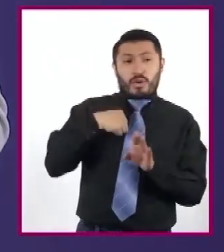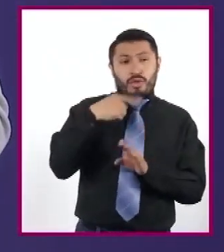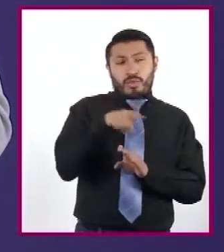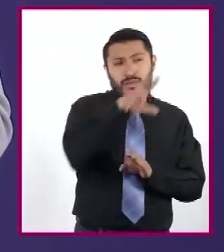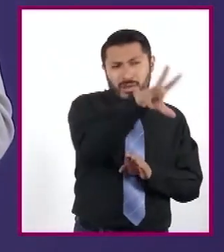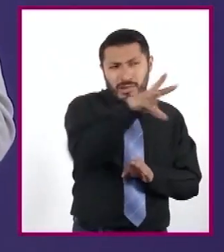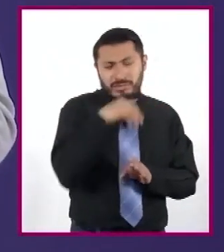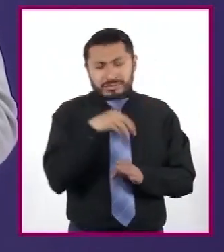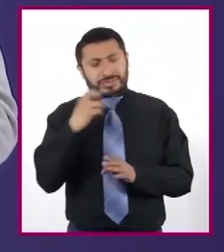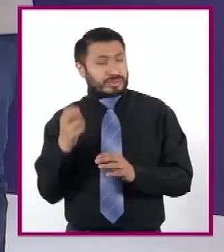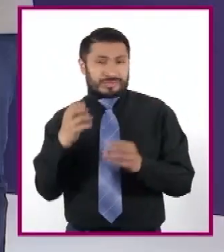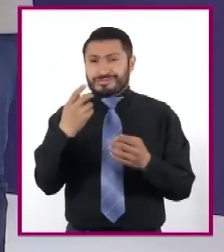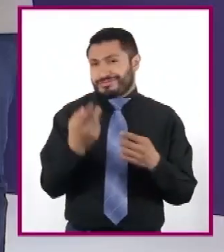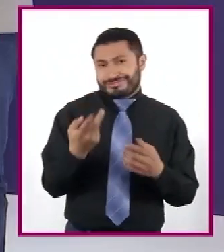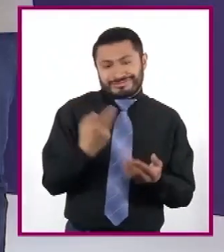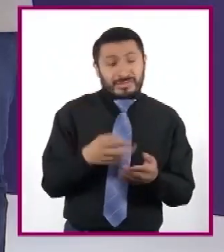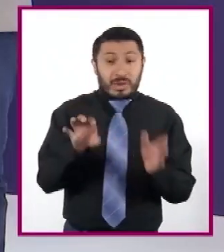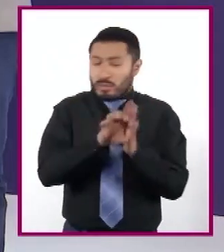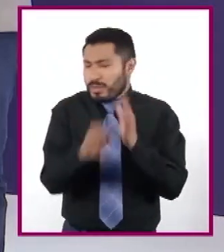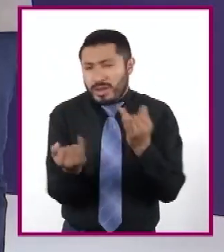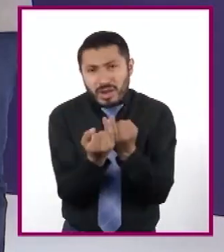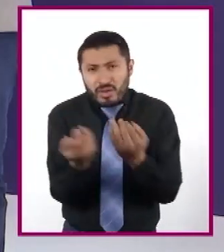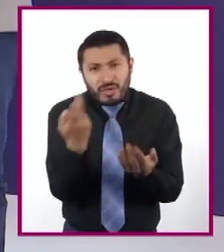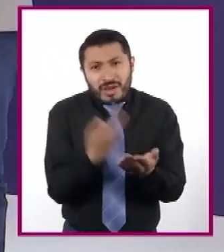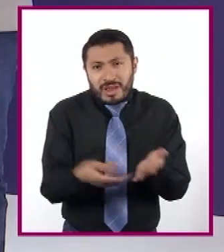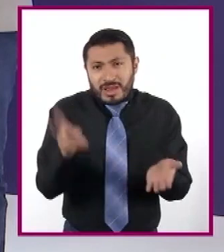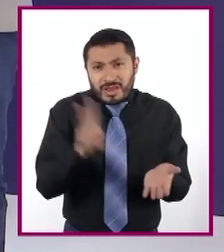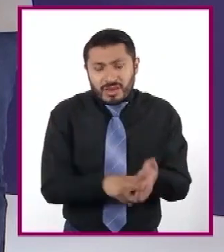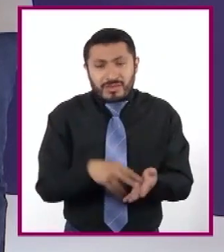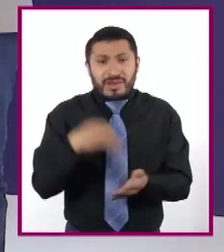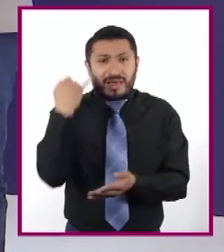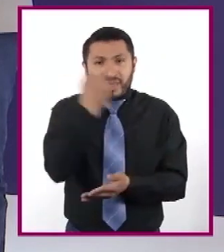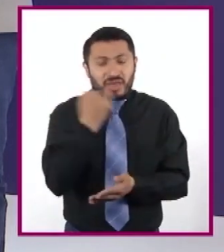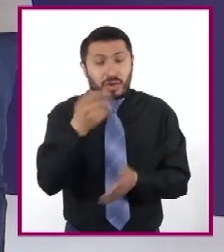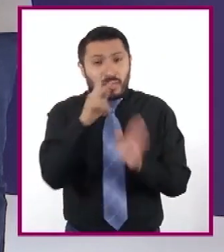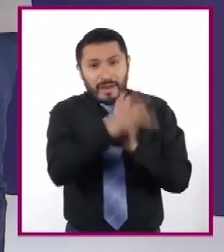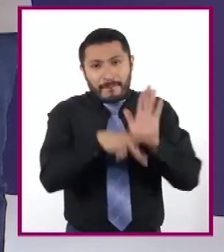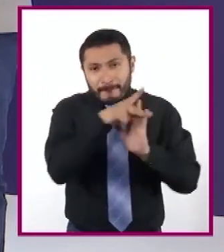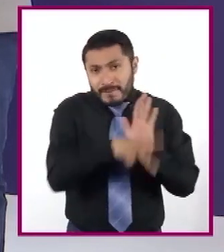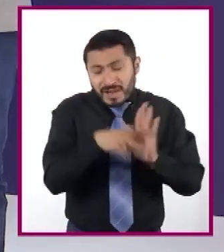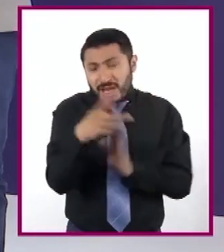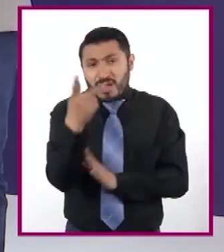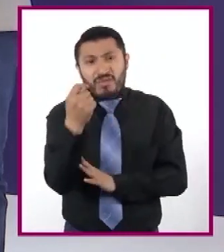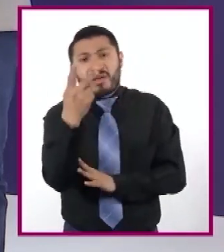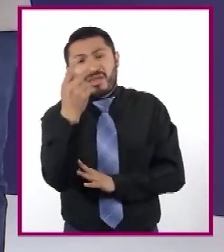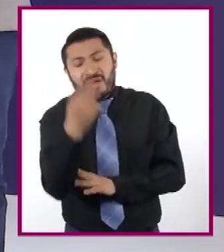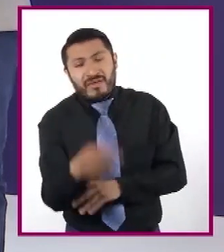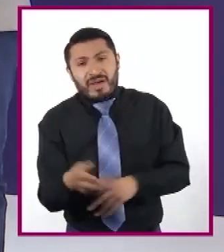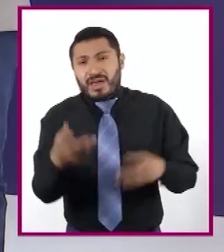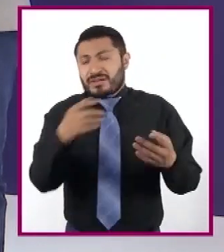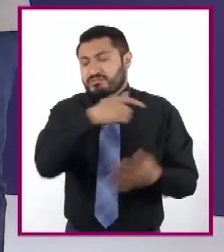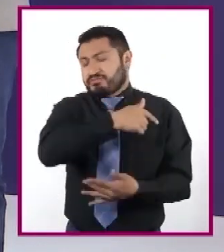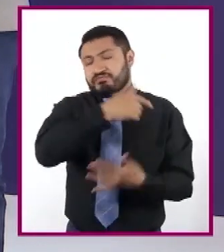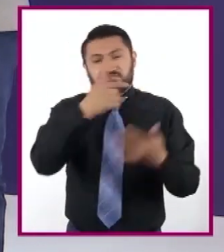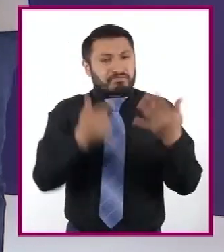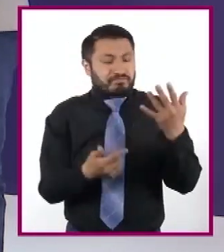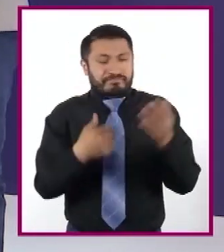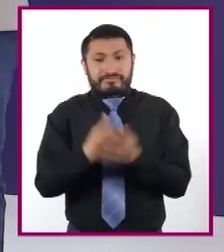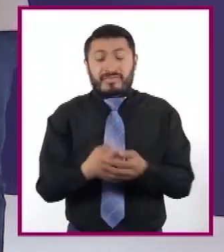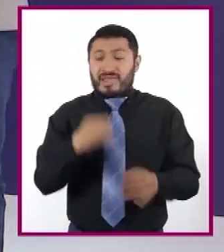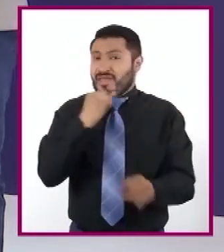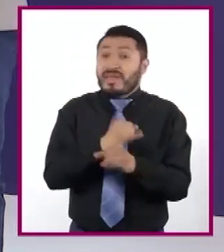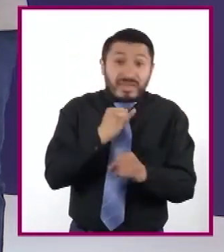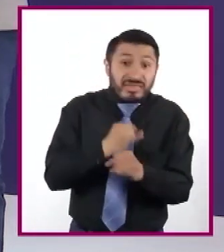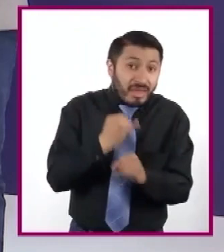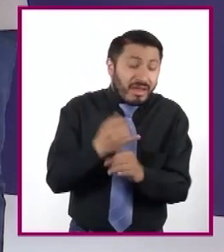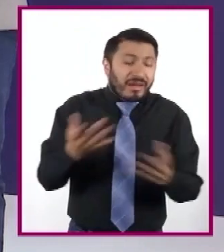se expresan en los doblajes de películas, de series de televisión, en personajes cómicos, de